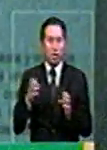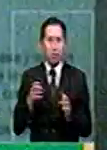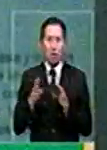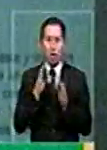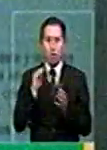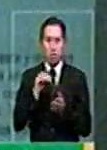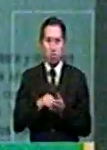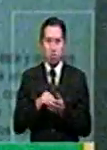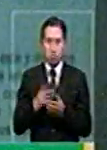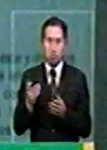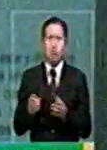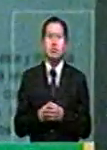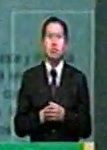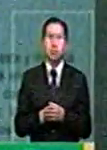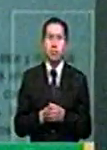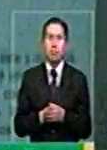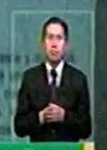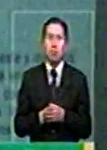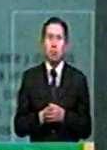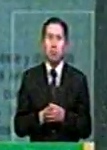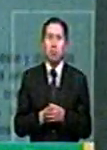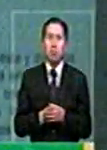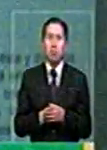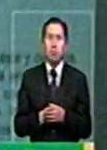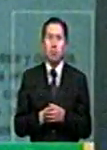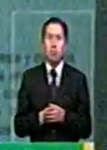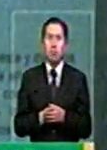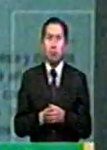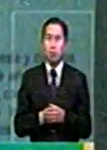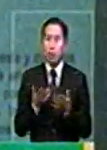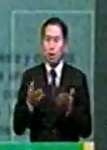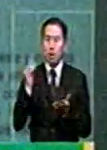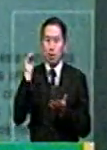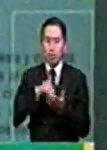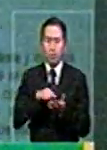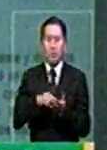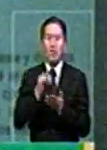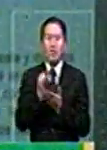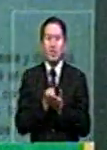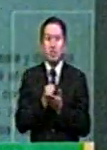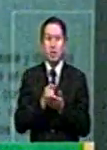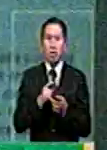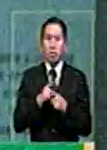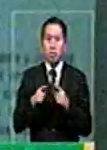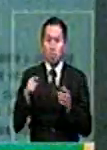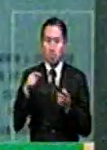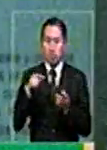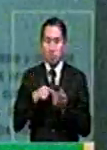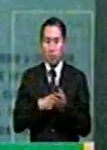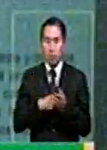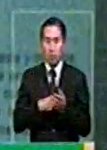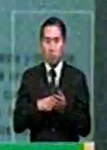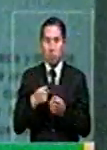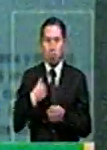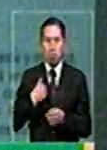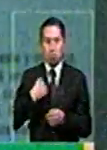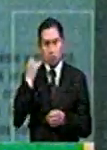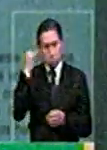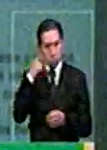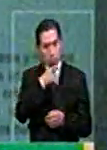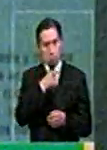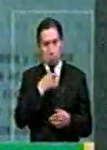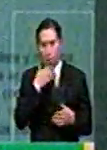febrero del 2019. Ha habido un tuit, pero que a mi juicio ha sido precipitado, porque